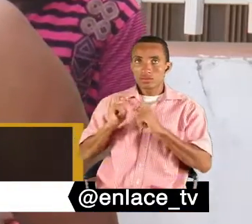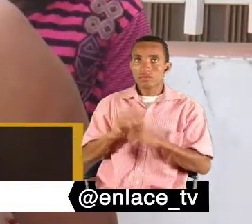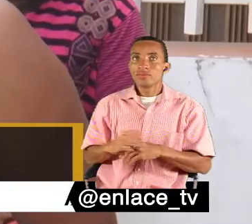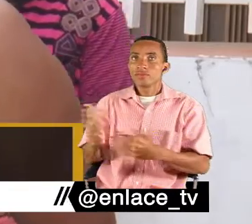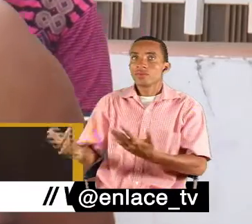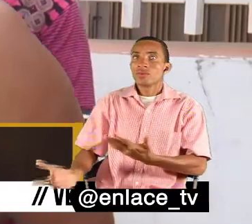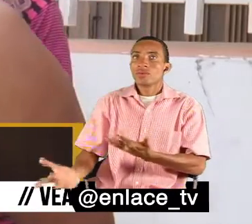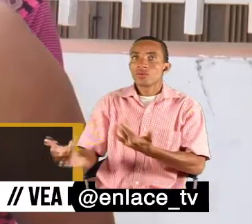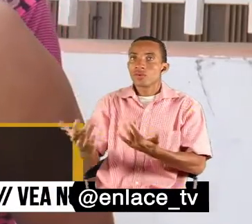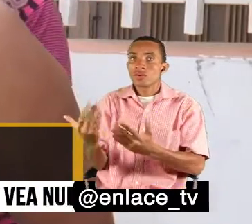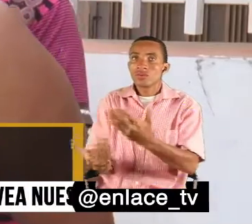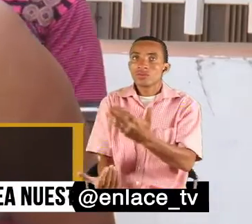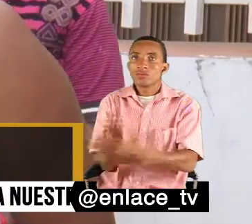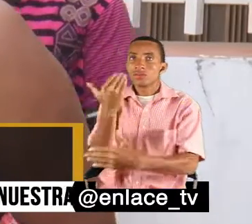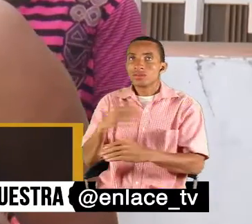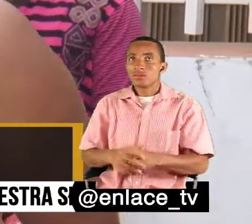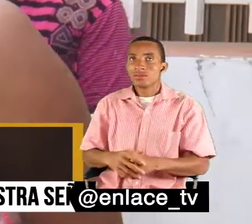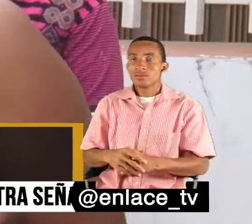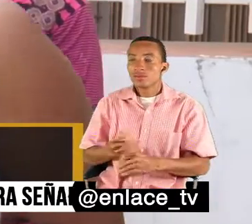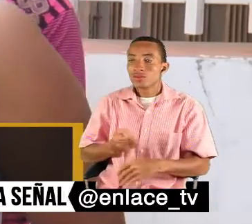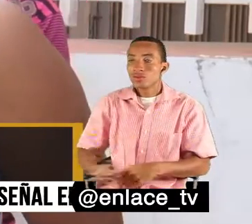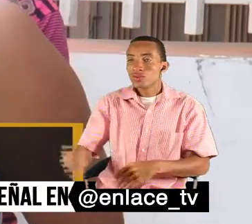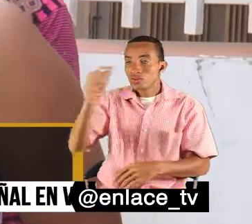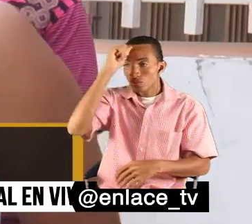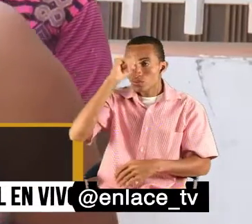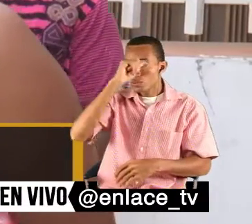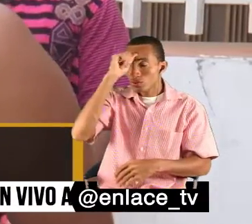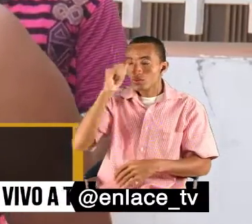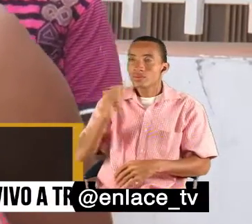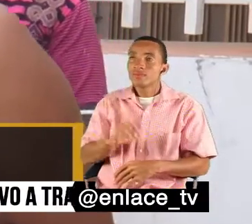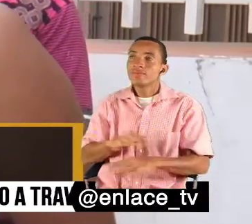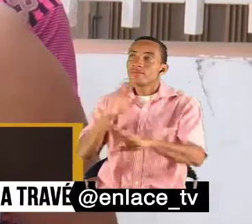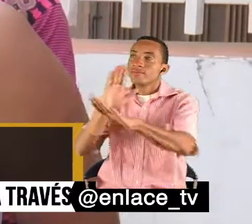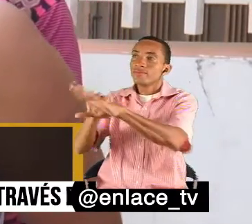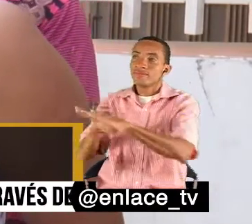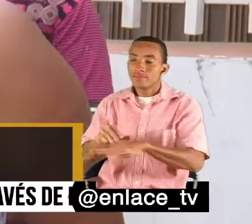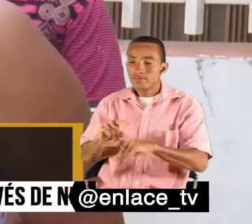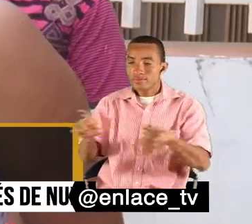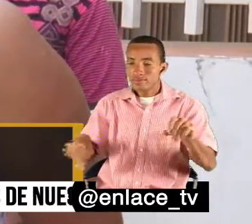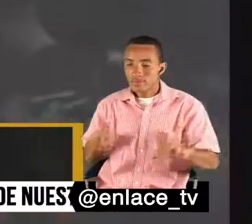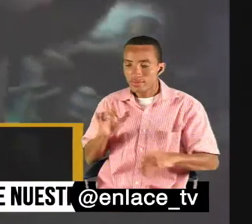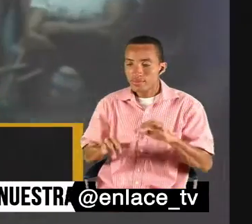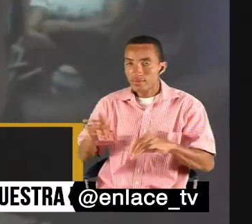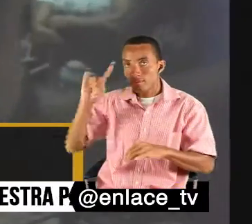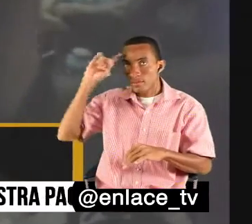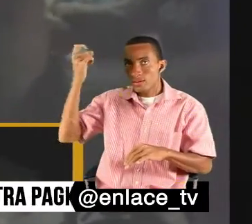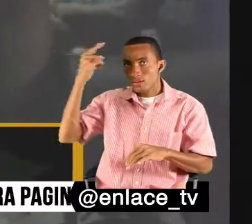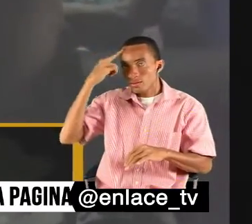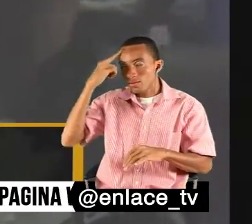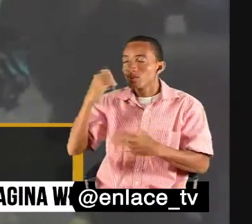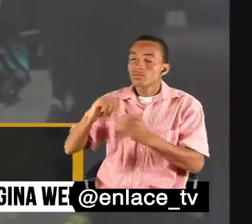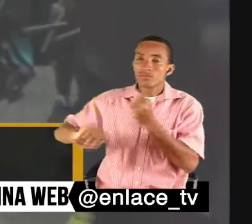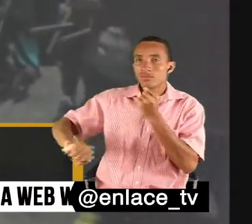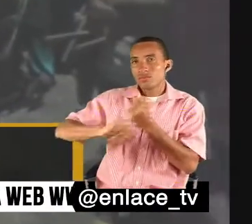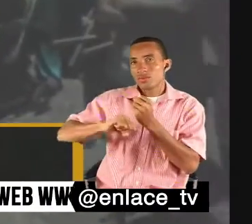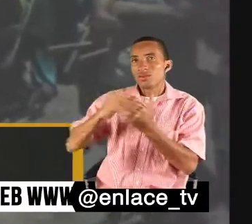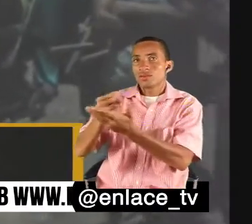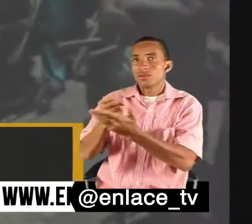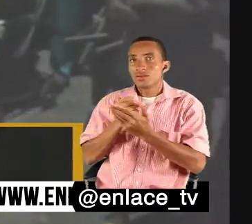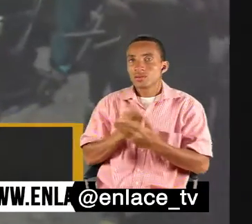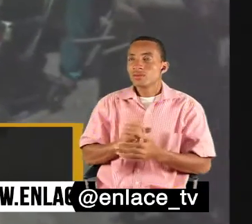este domingo no hay elecciones. Le estamos pidiendo la ayuda al señor secretario de gobiernos que nos colabore para que no se